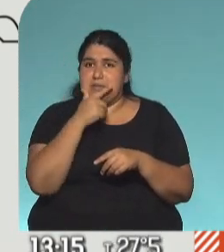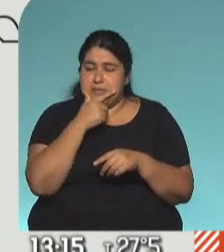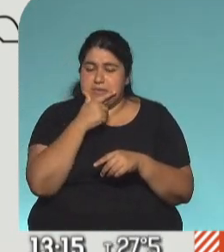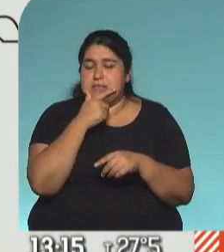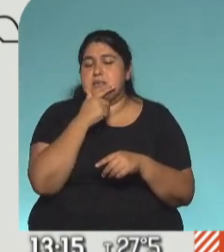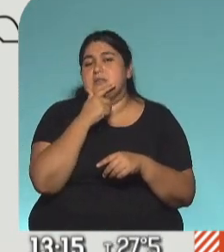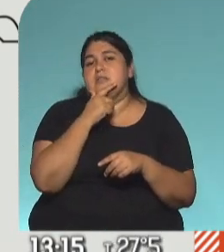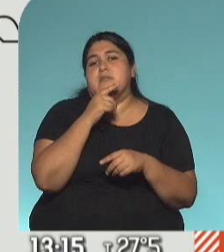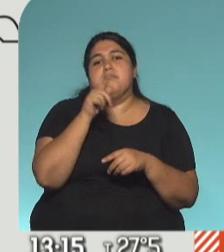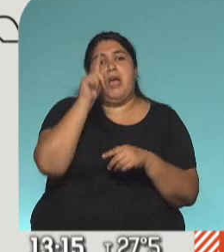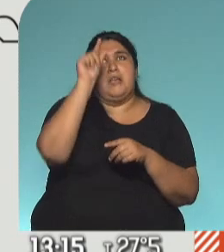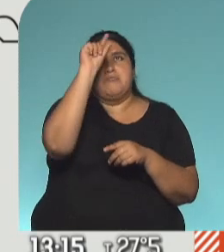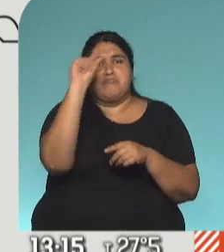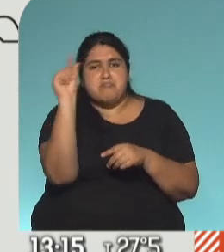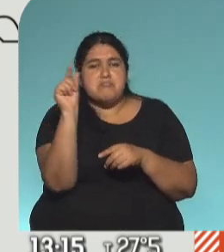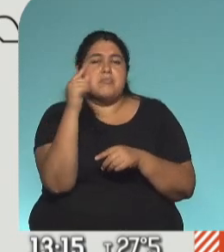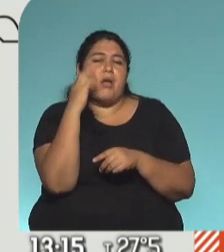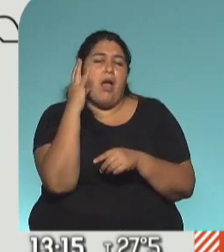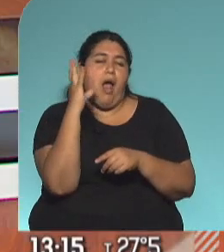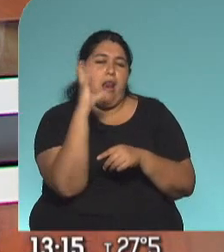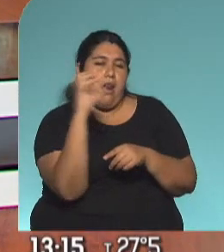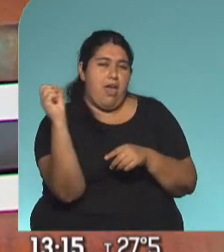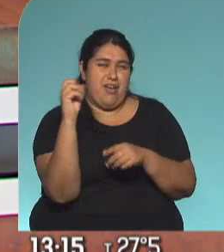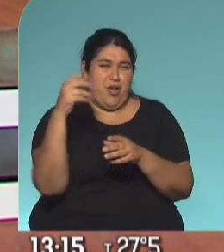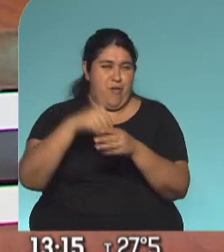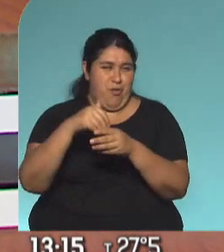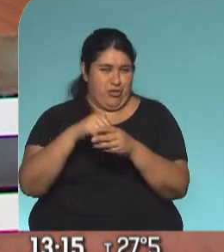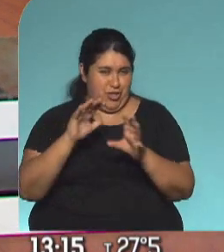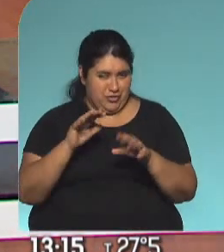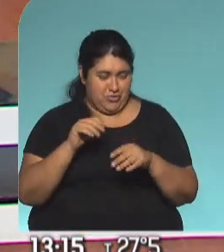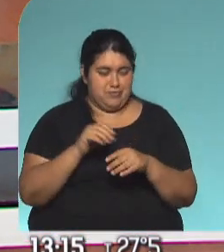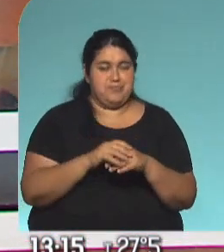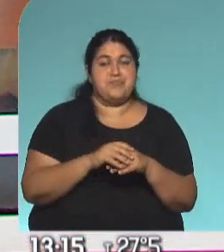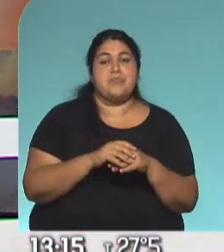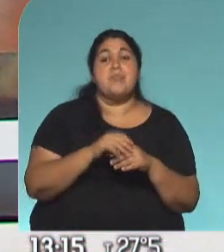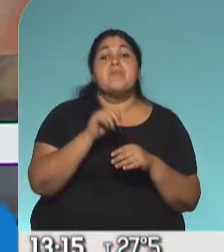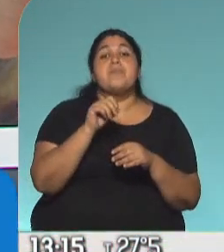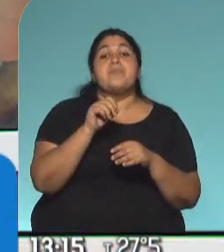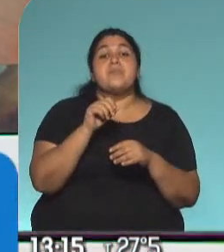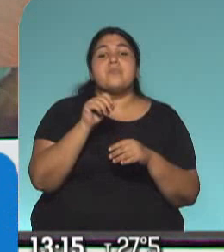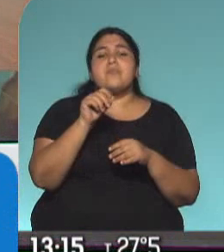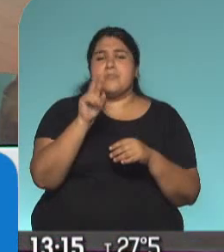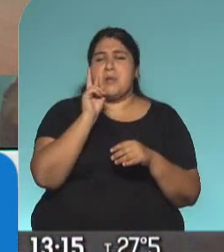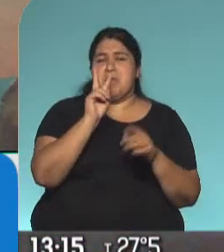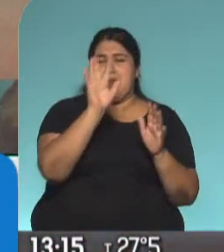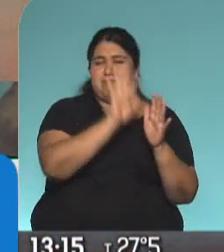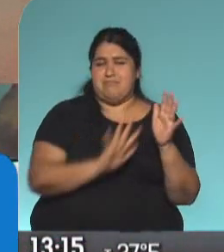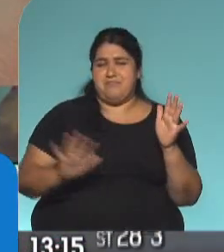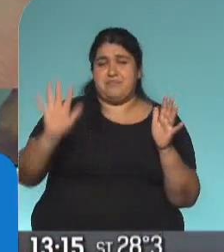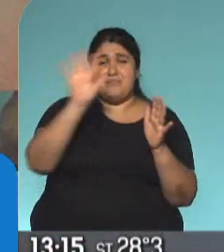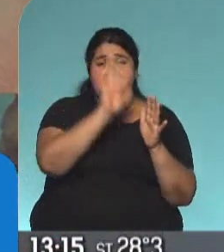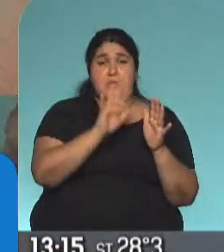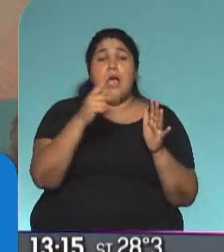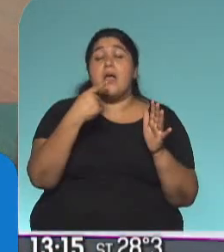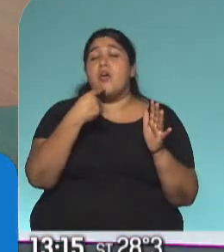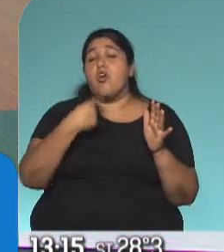región costera, que logró comerle un porcentaje importante a el resto de los candidatos. Ubiquémonos geográficamente. La zona